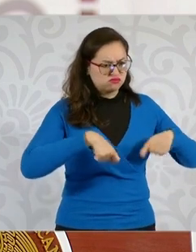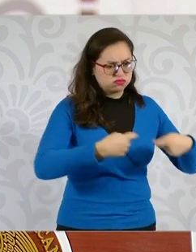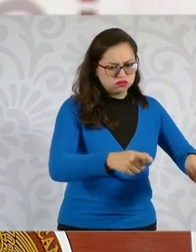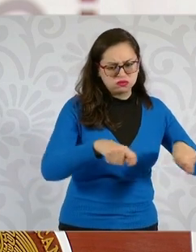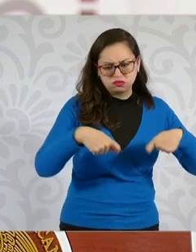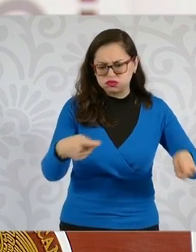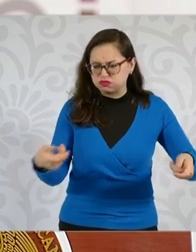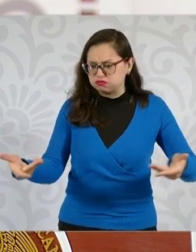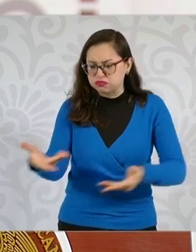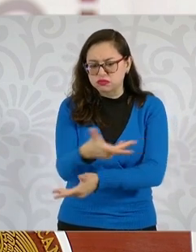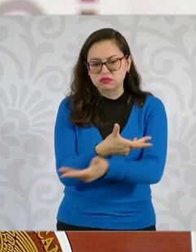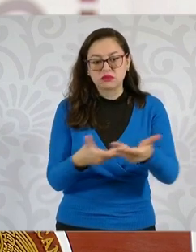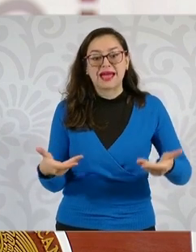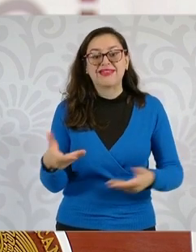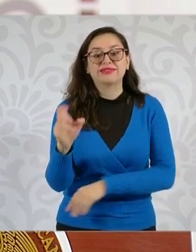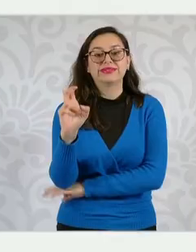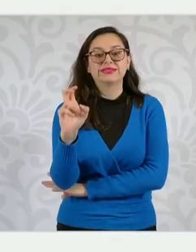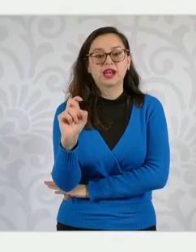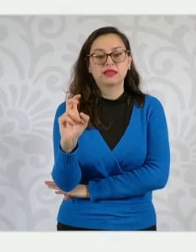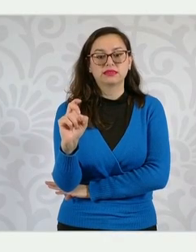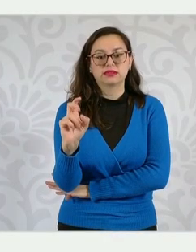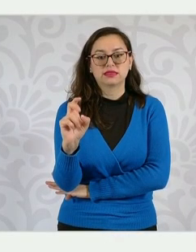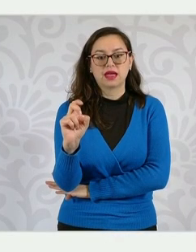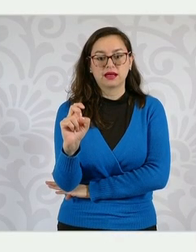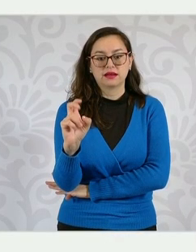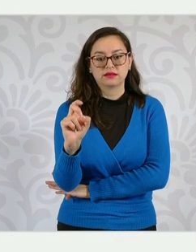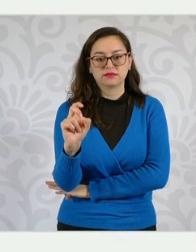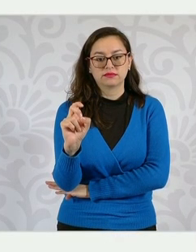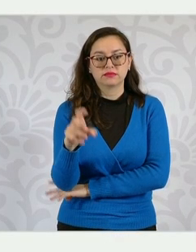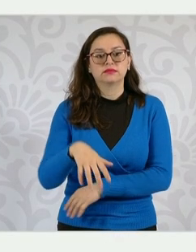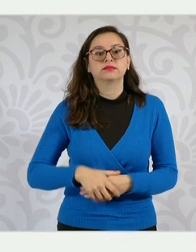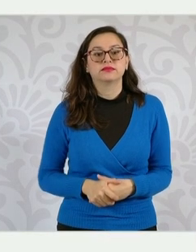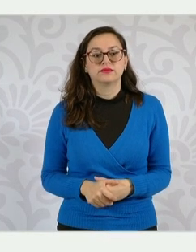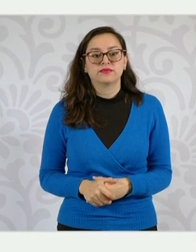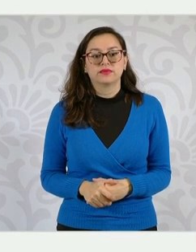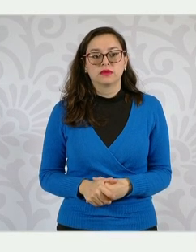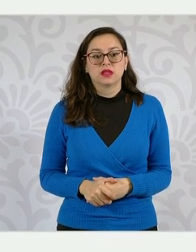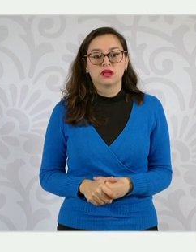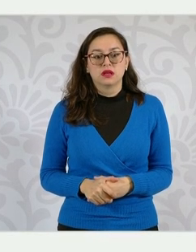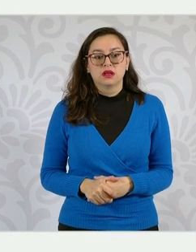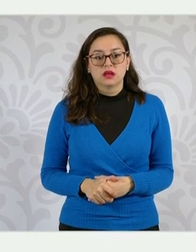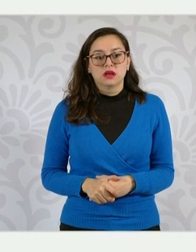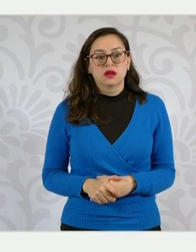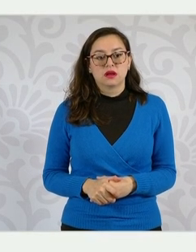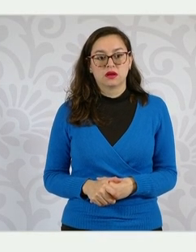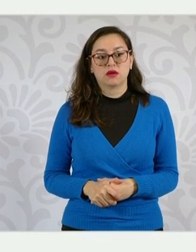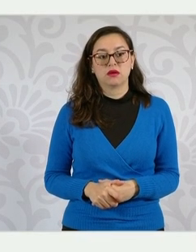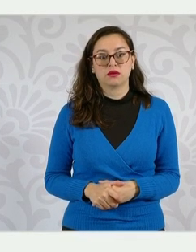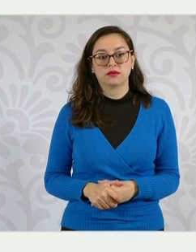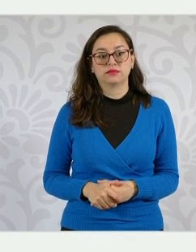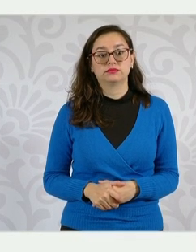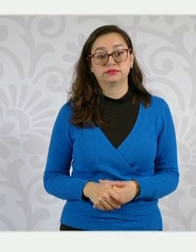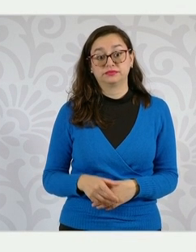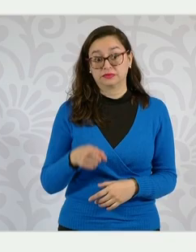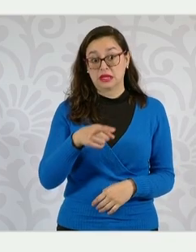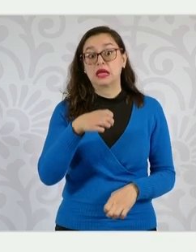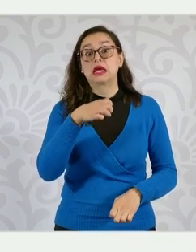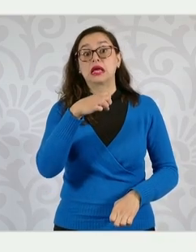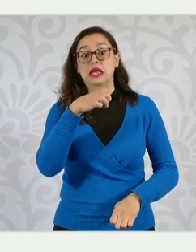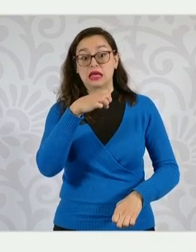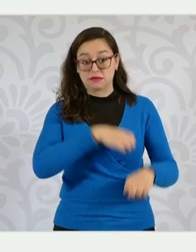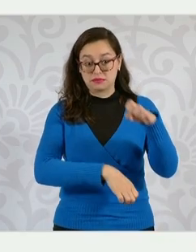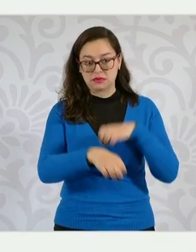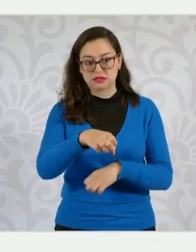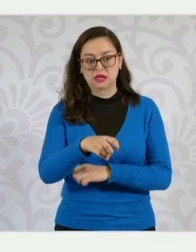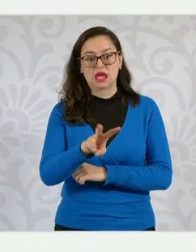García Luna, a través del tejido empresarial del Grupo Weimber, encabezado por Mauricio Samuel Weimber, López